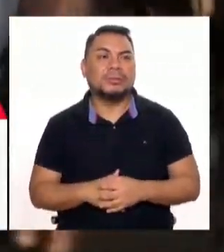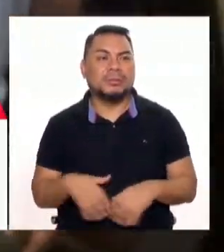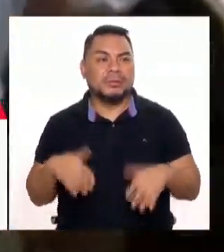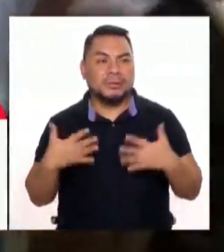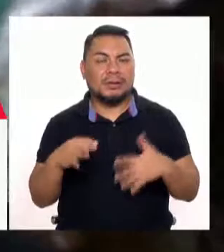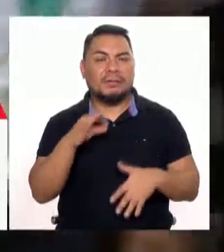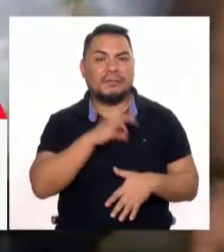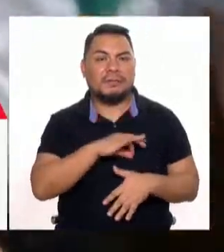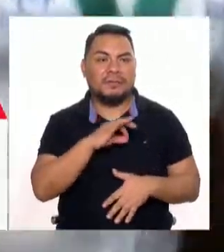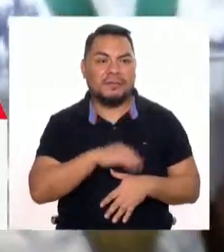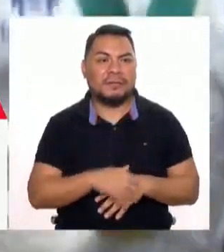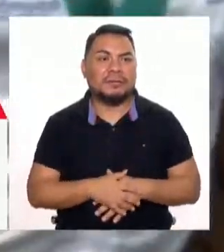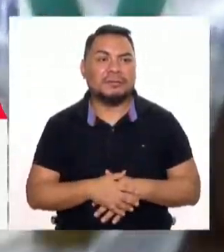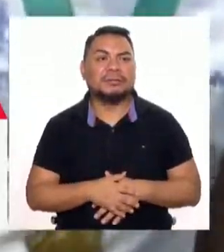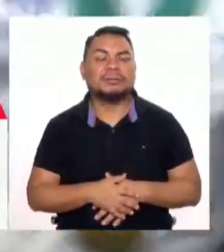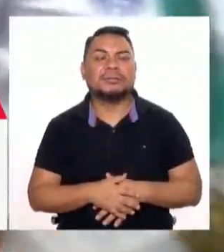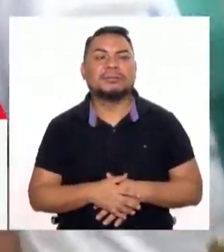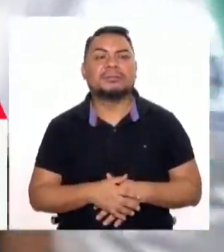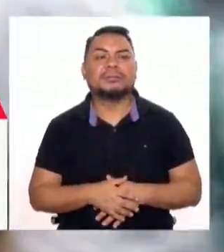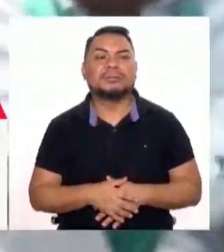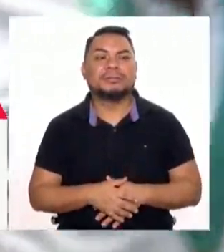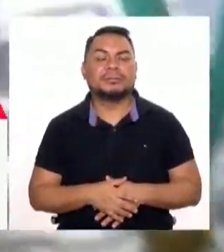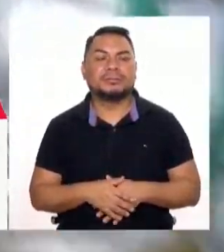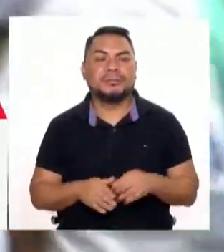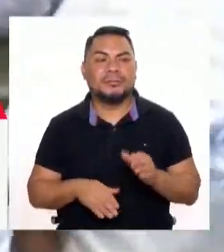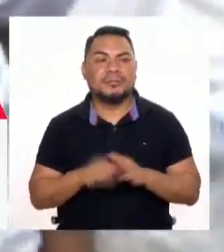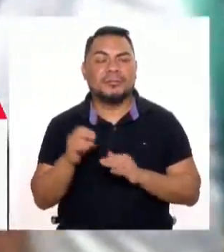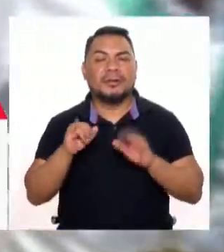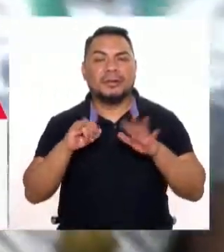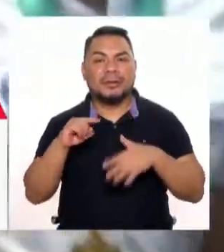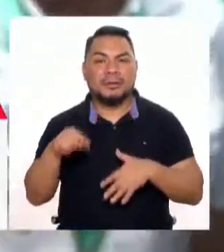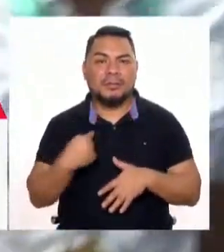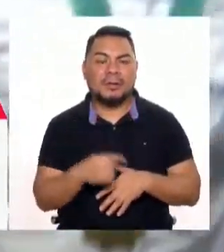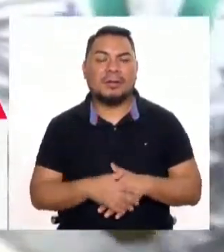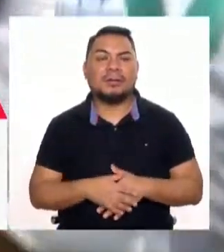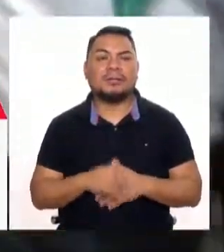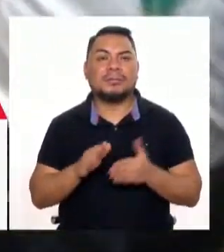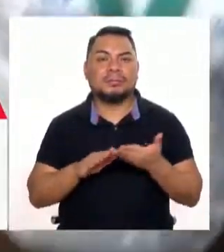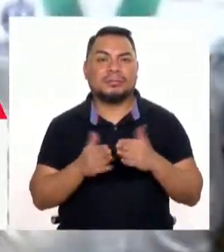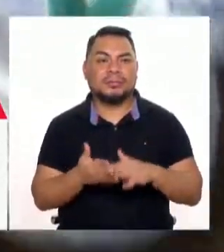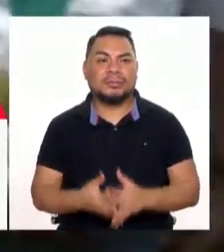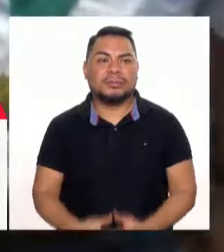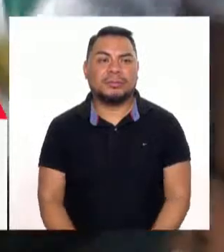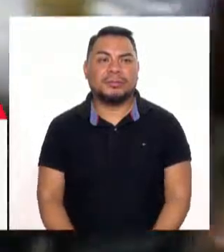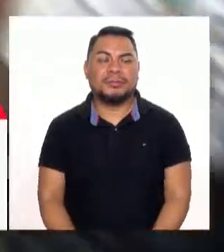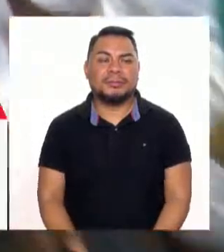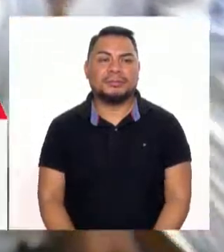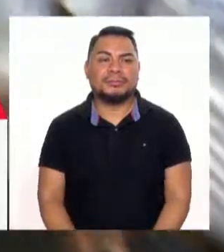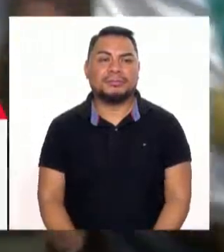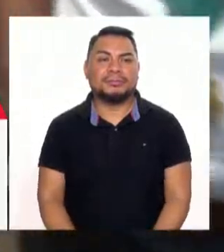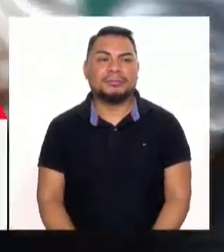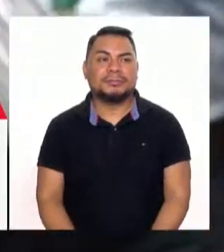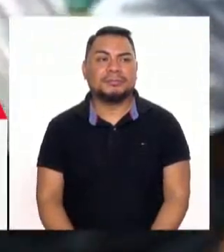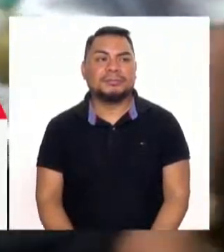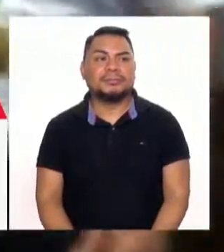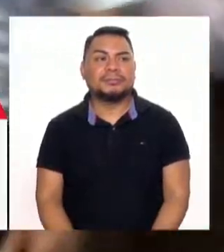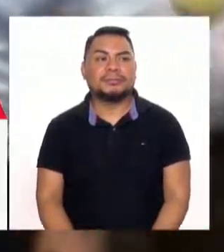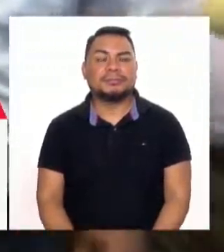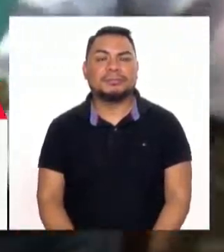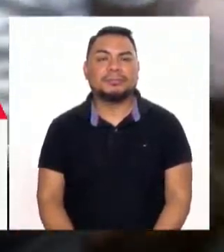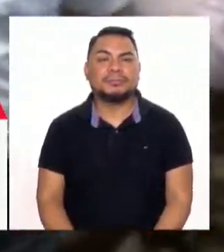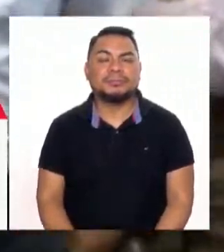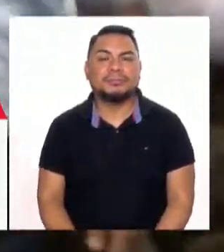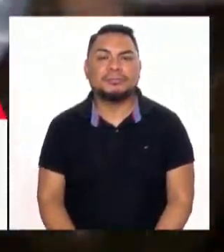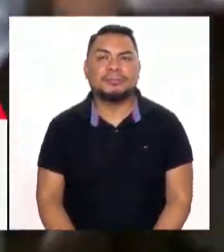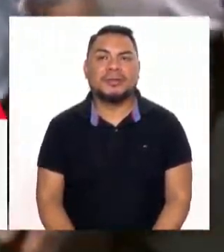va a beneficiar o que ya beneficia a más de seis mil pobladores antes Ellos tenían que cruzar